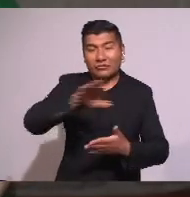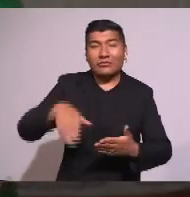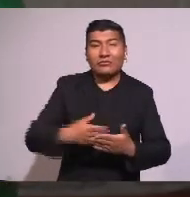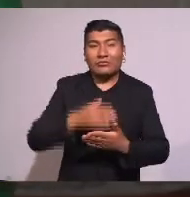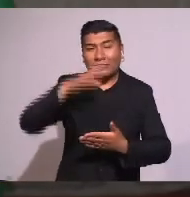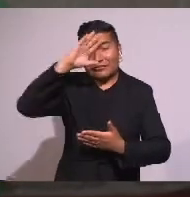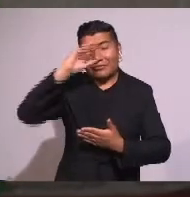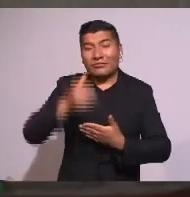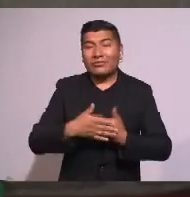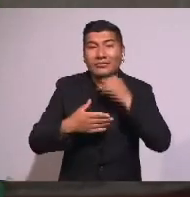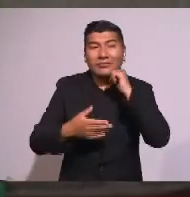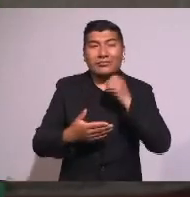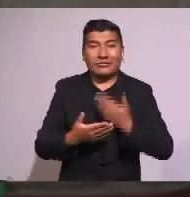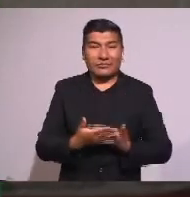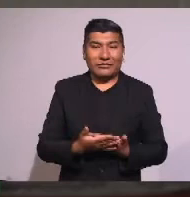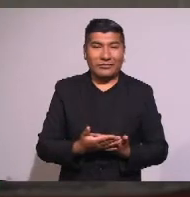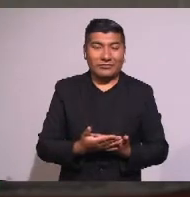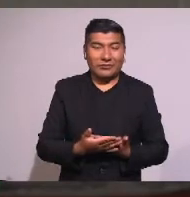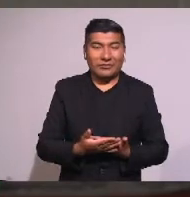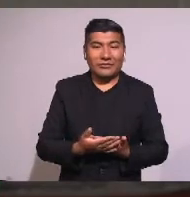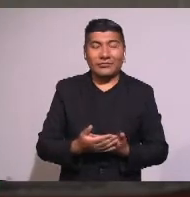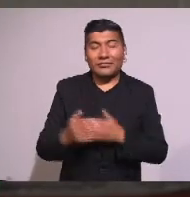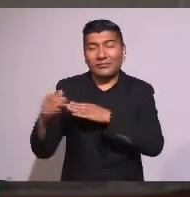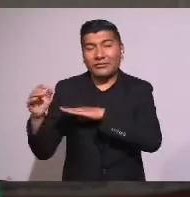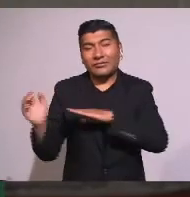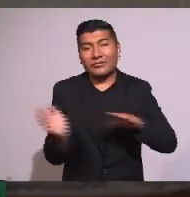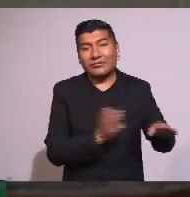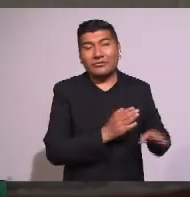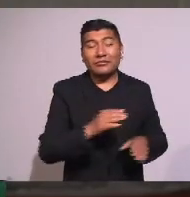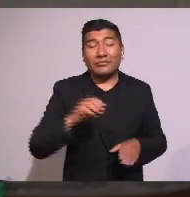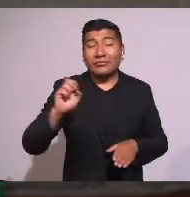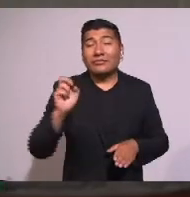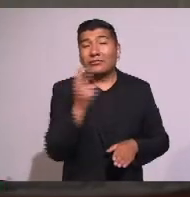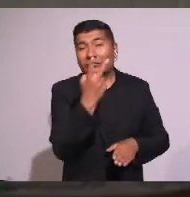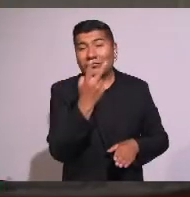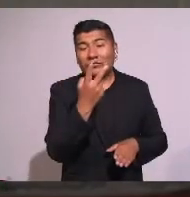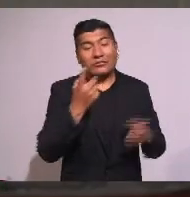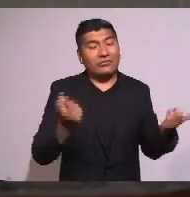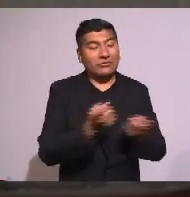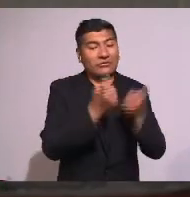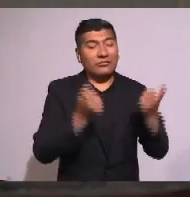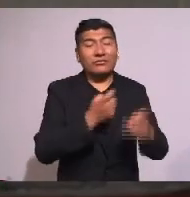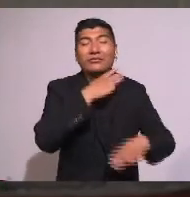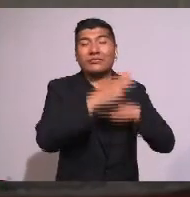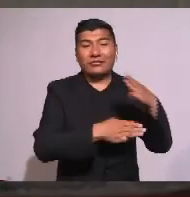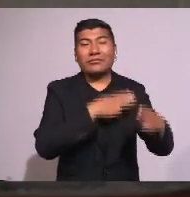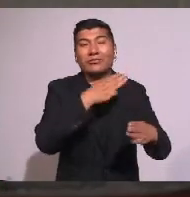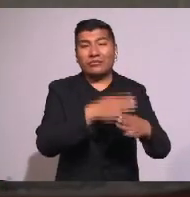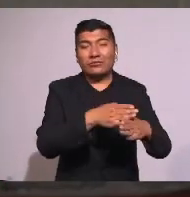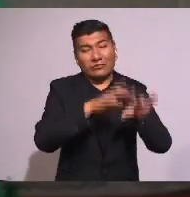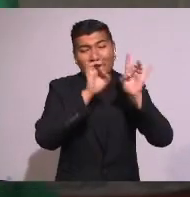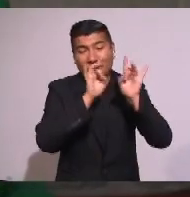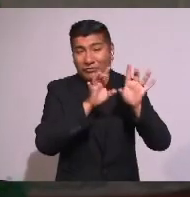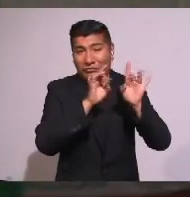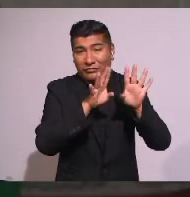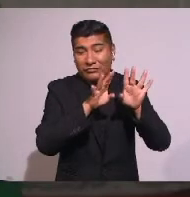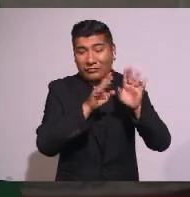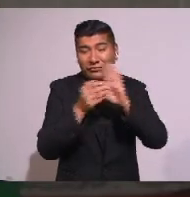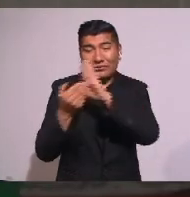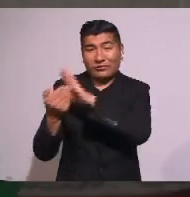hijos. En segundo lugar, frente al pecado del mundo, del odio, de